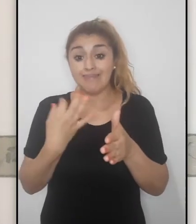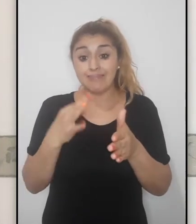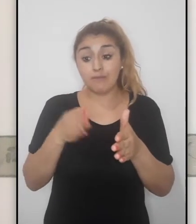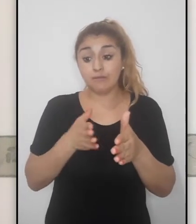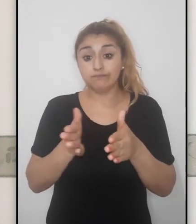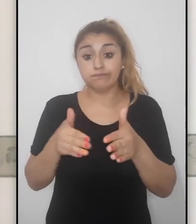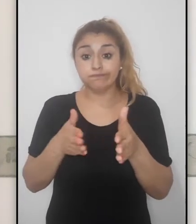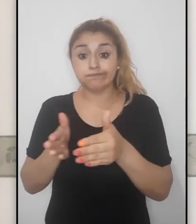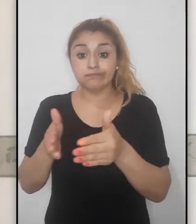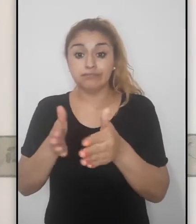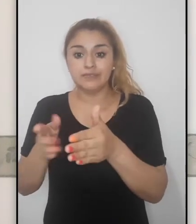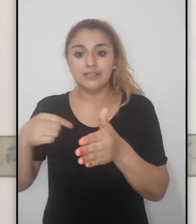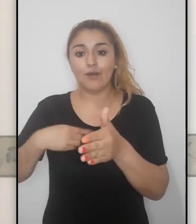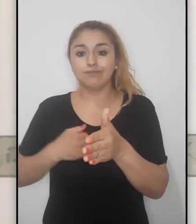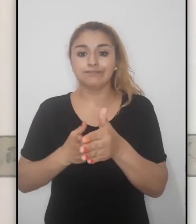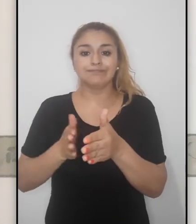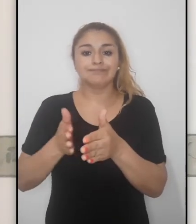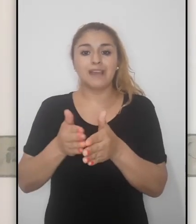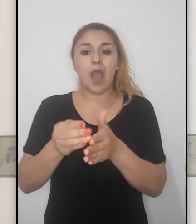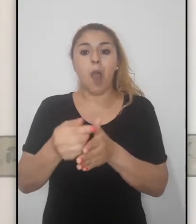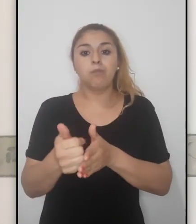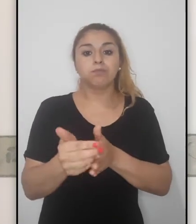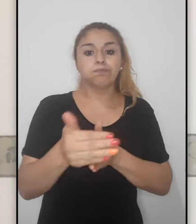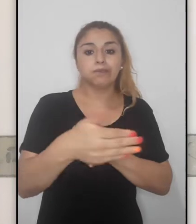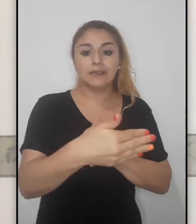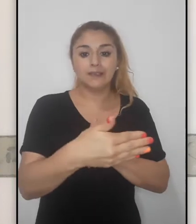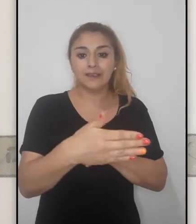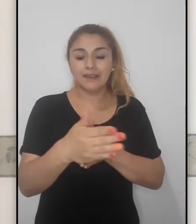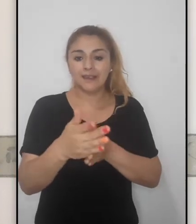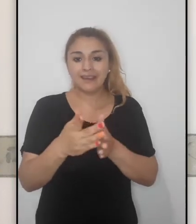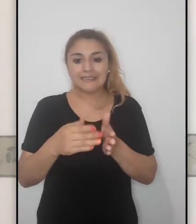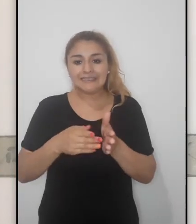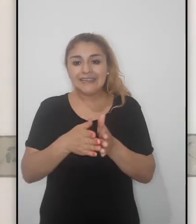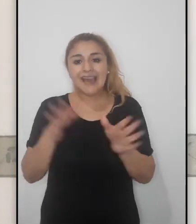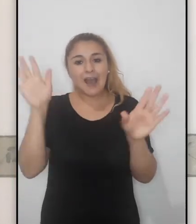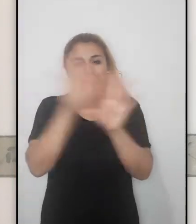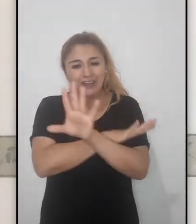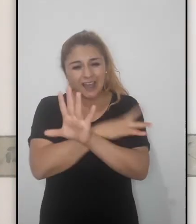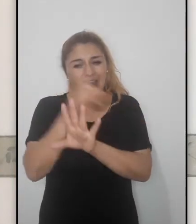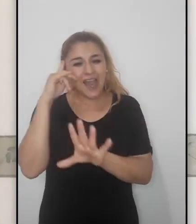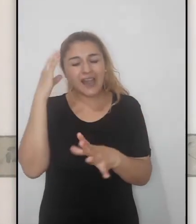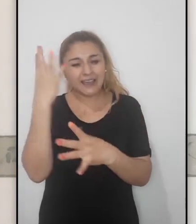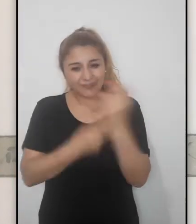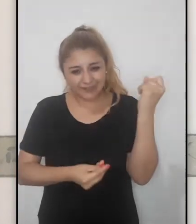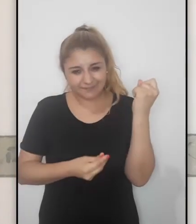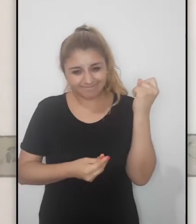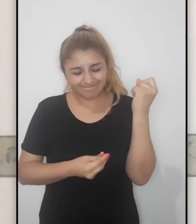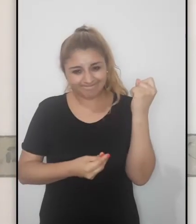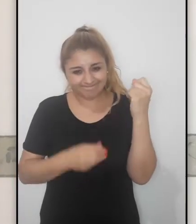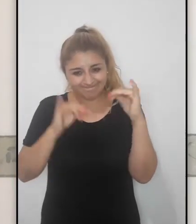interesante o mejor dicho necesario que podamos entender esto si hablamos